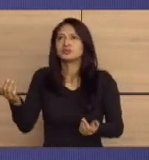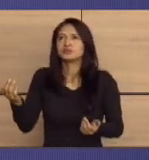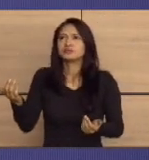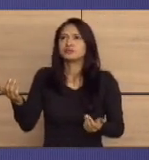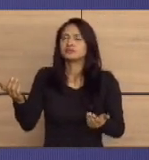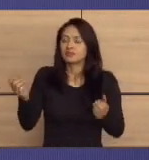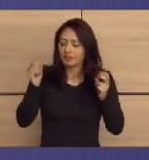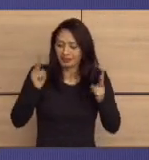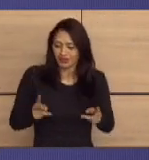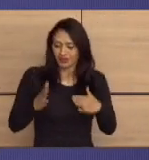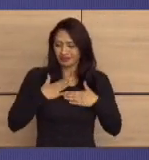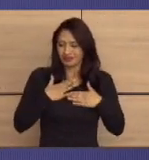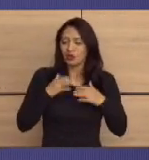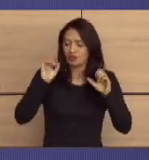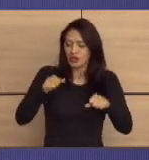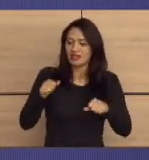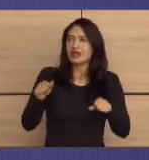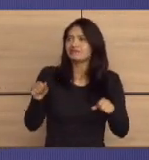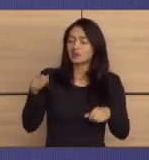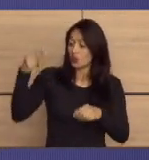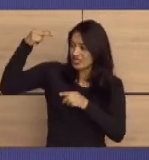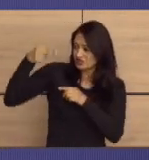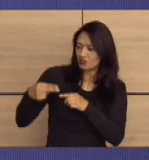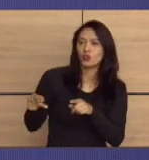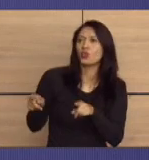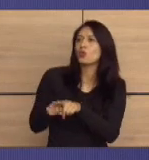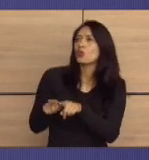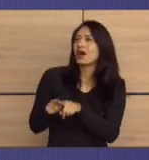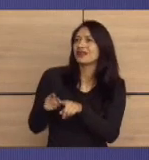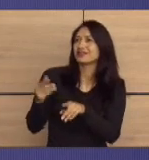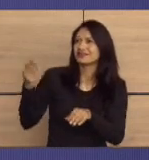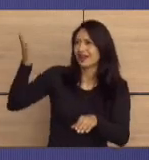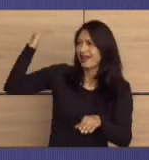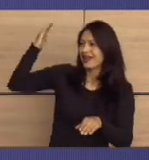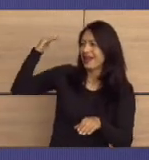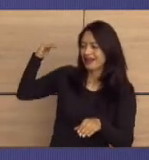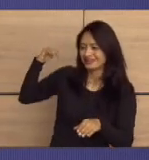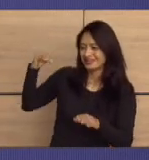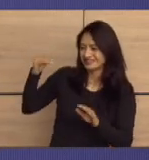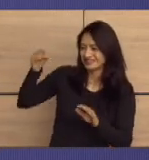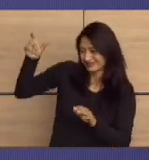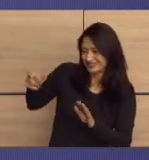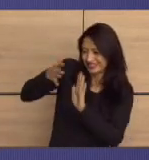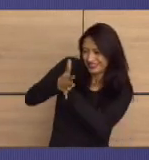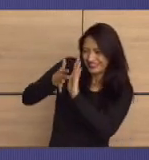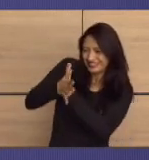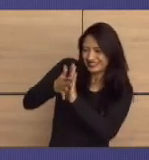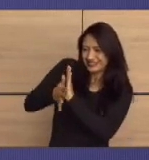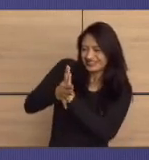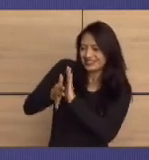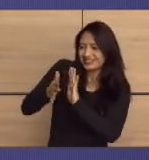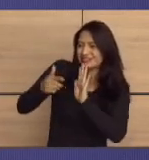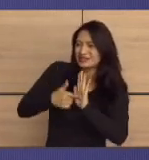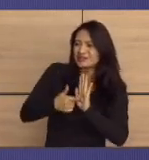uno puede hacer historia, como decían en algunas de las experiencias que nos mostraron, a propósito